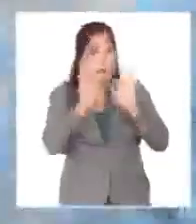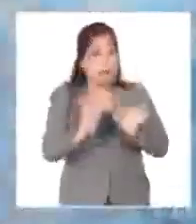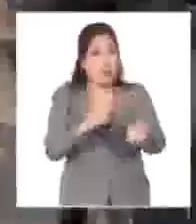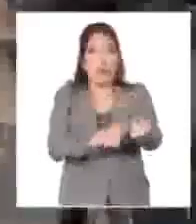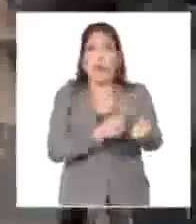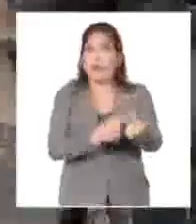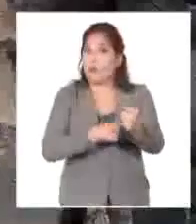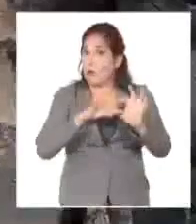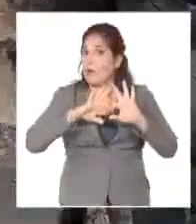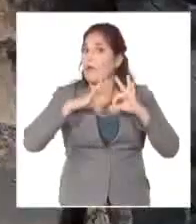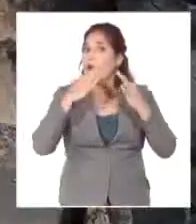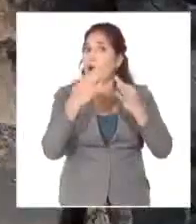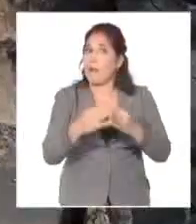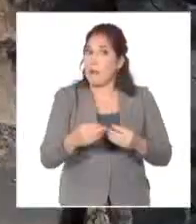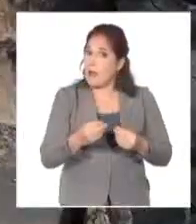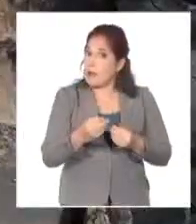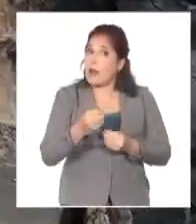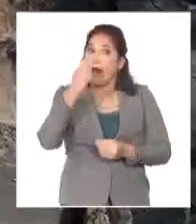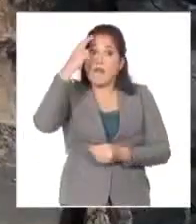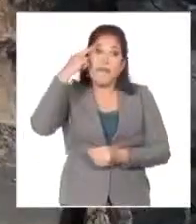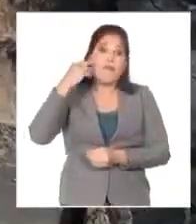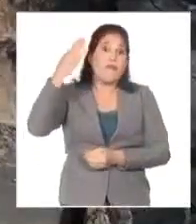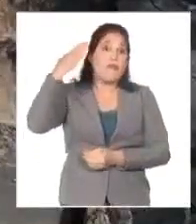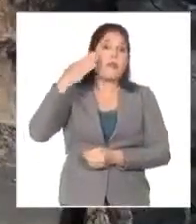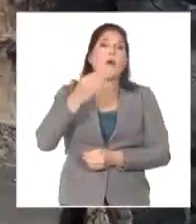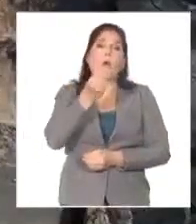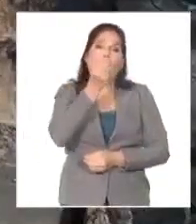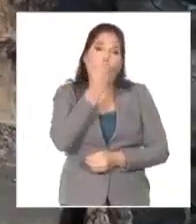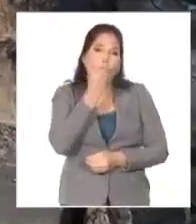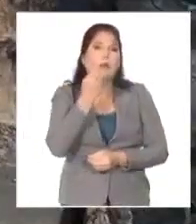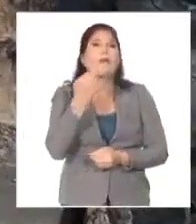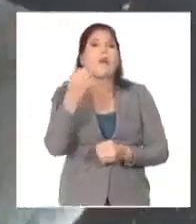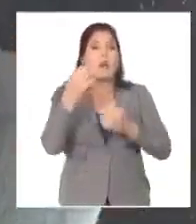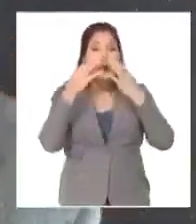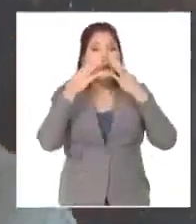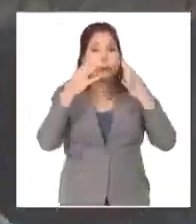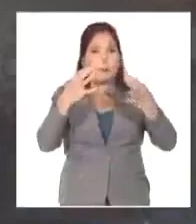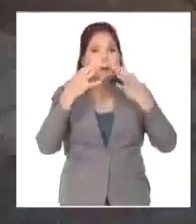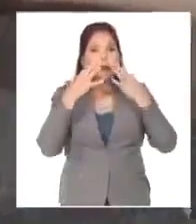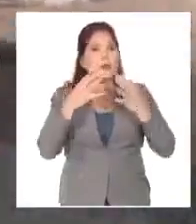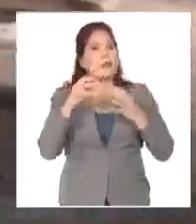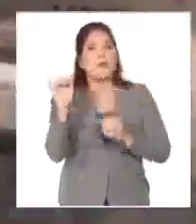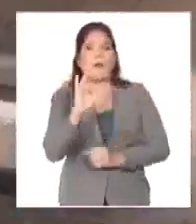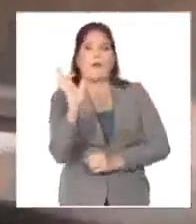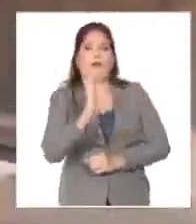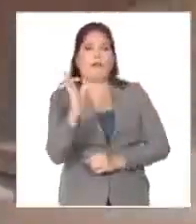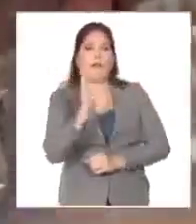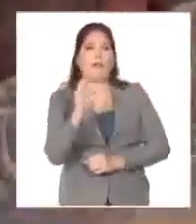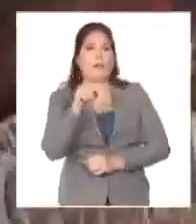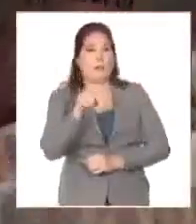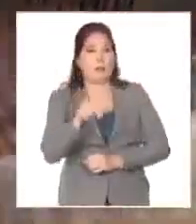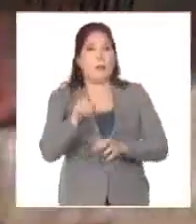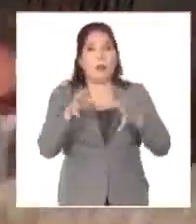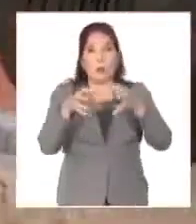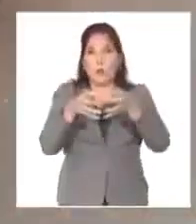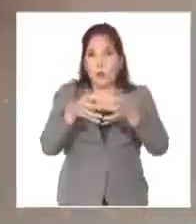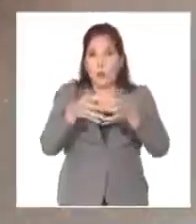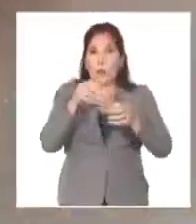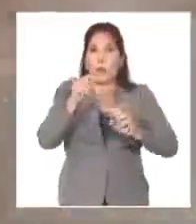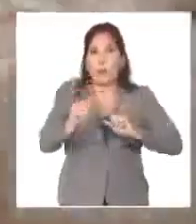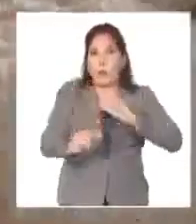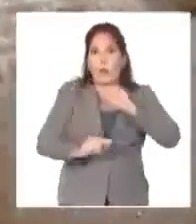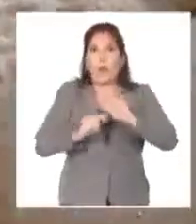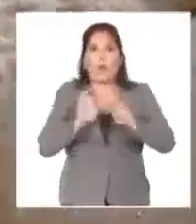tradición llevan ese alimento ancestral a la mesa en momentos importantes y festivos, y de un grupo en crecimiento